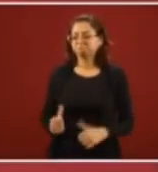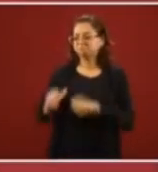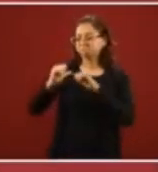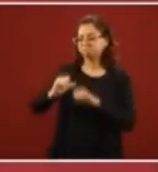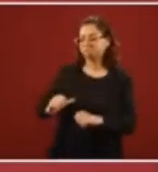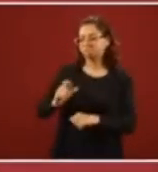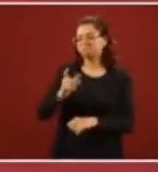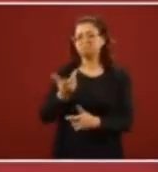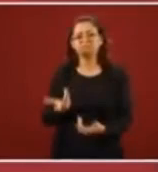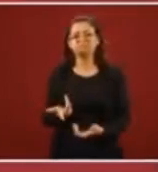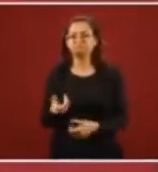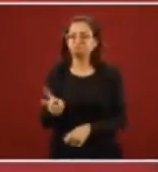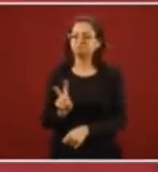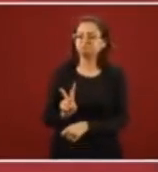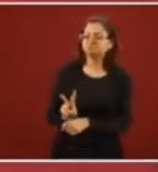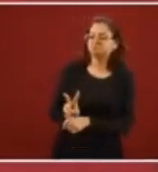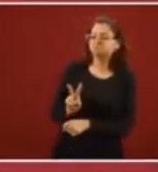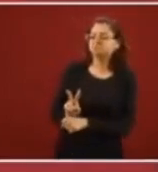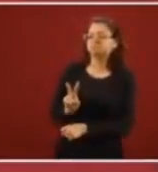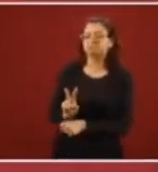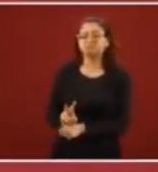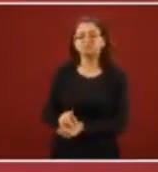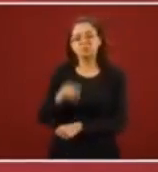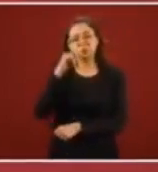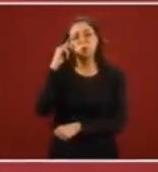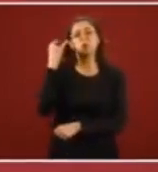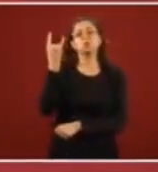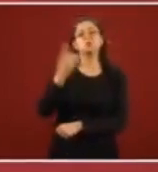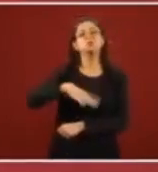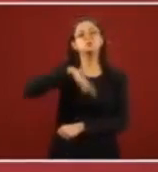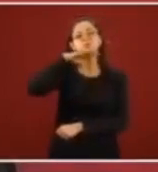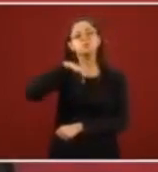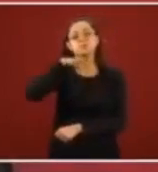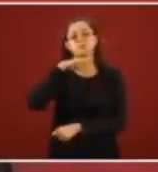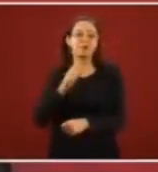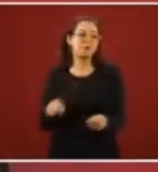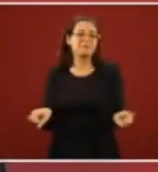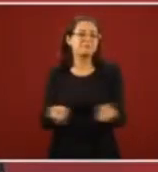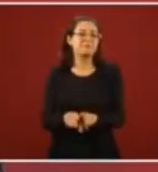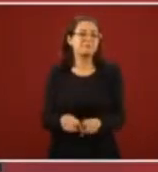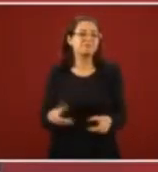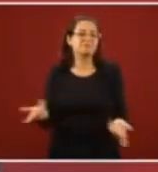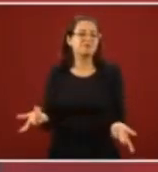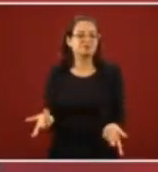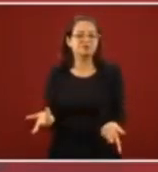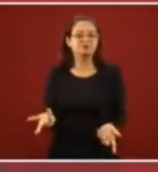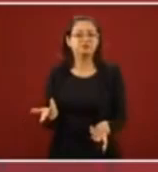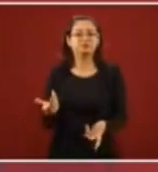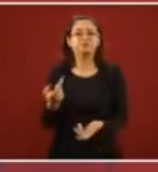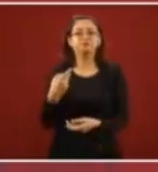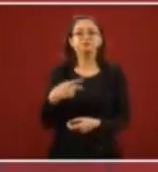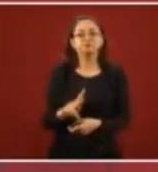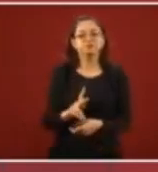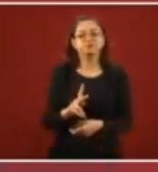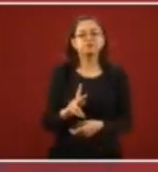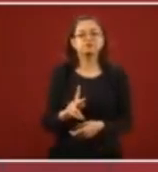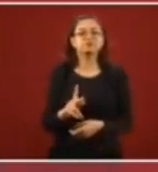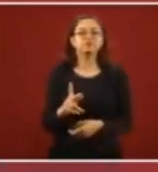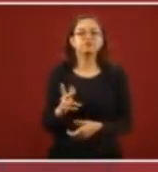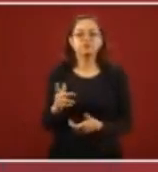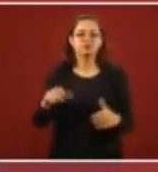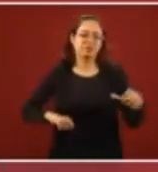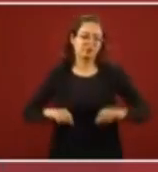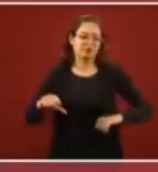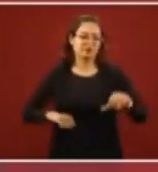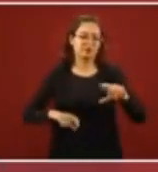porque ellos estaban también haciendo lo mismo, nada más que con otro tipo de actividades.